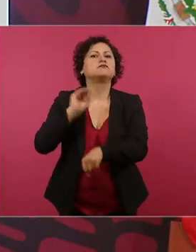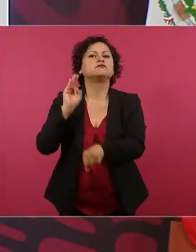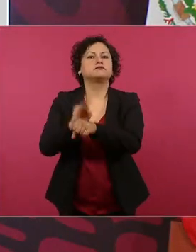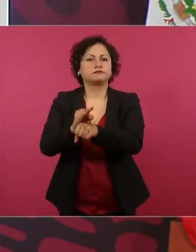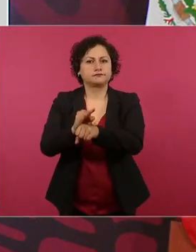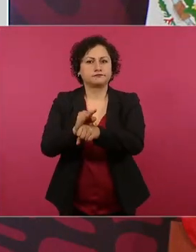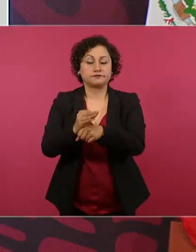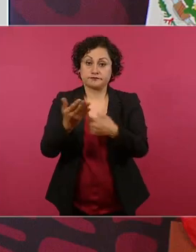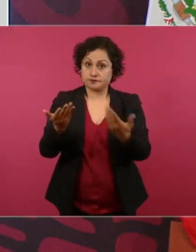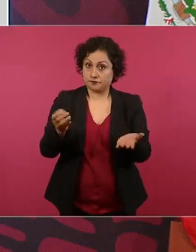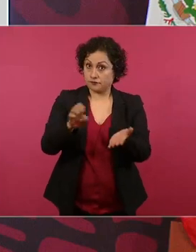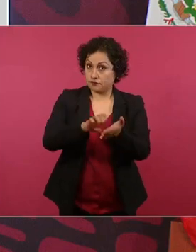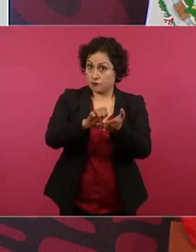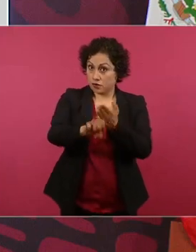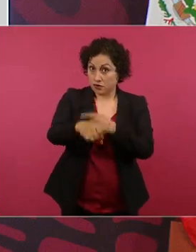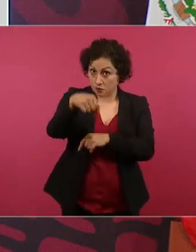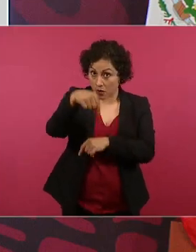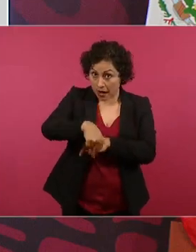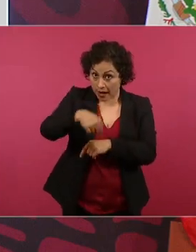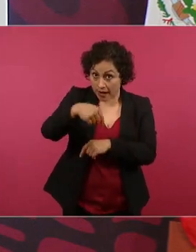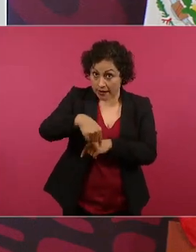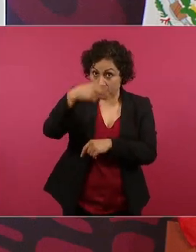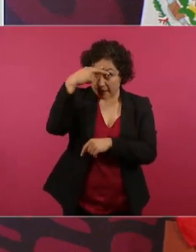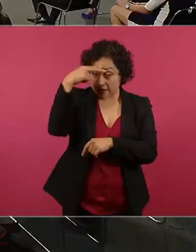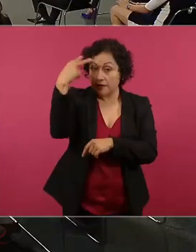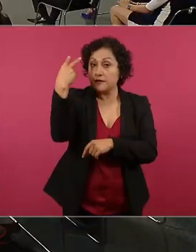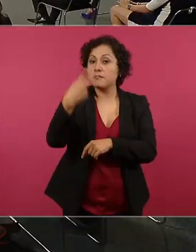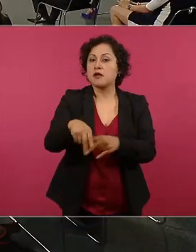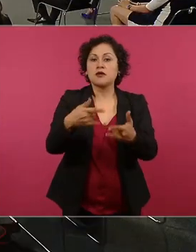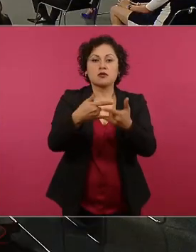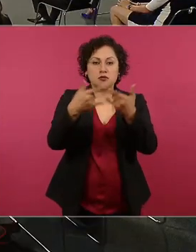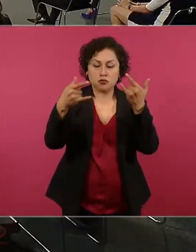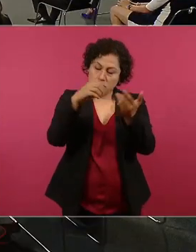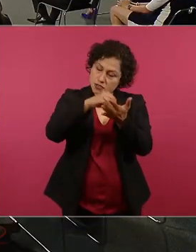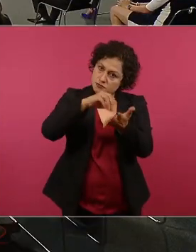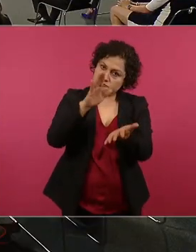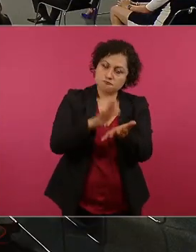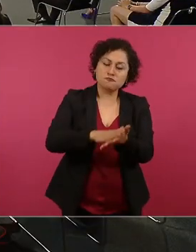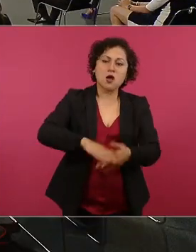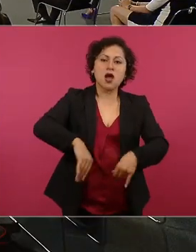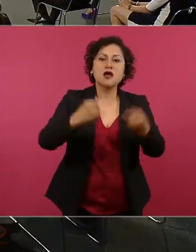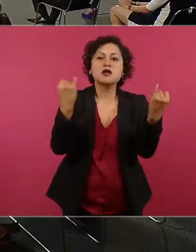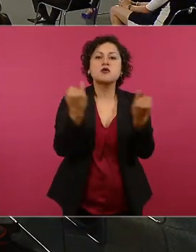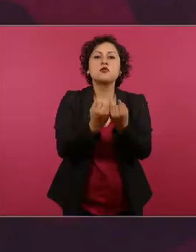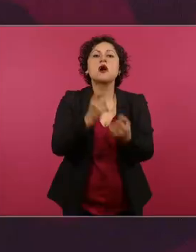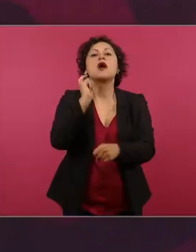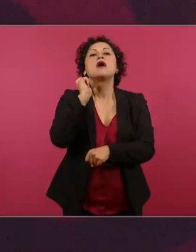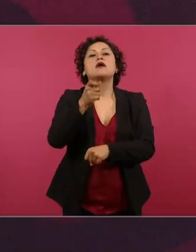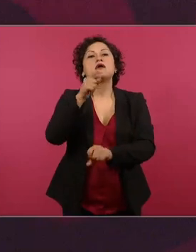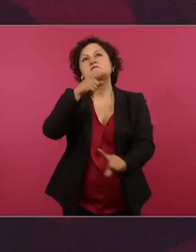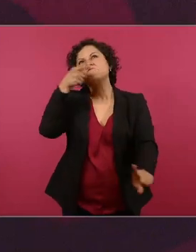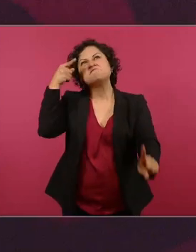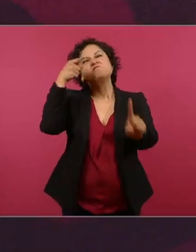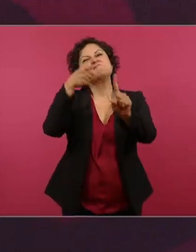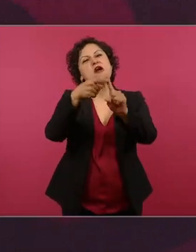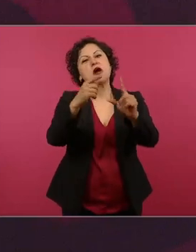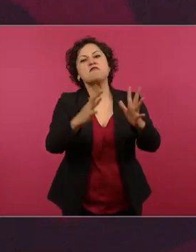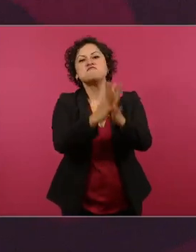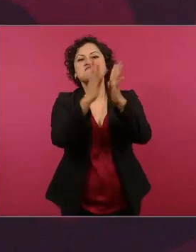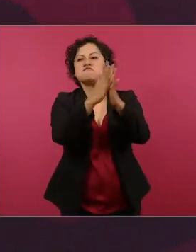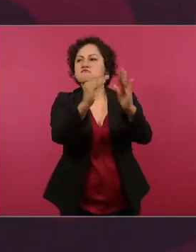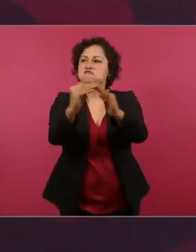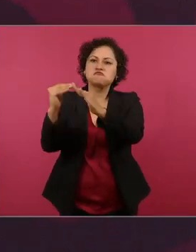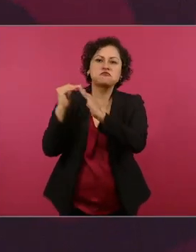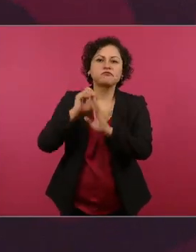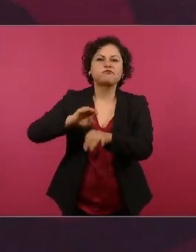la democracia, del presidente con más vocación democrática que ha habido en toda nuestra